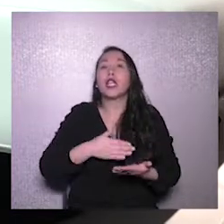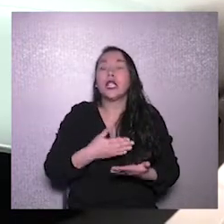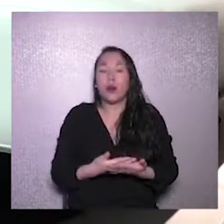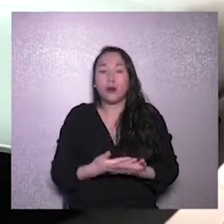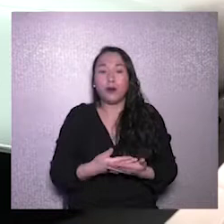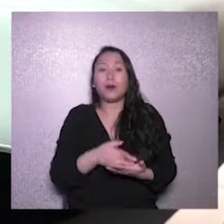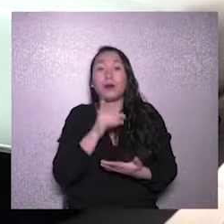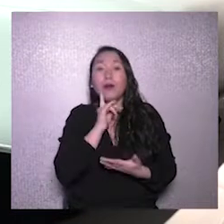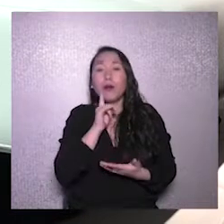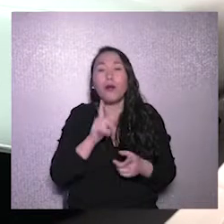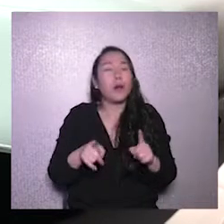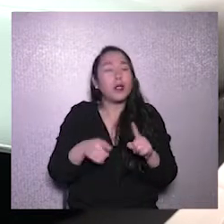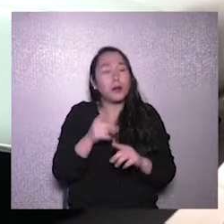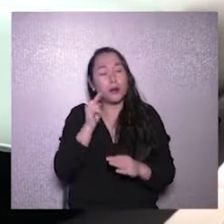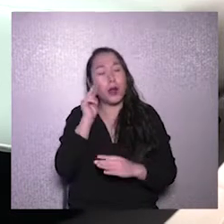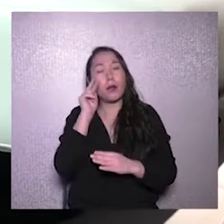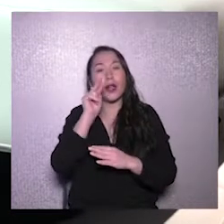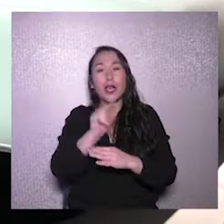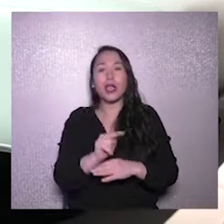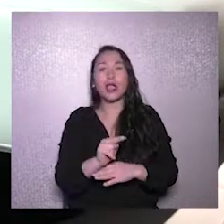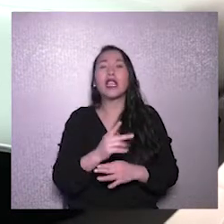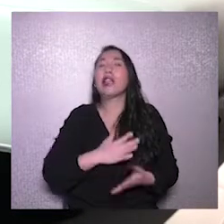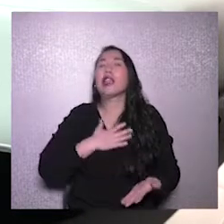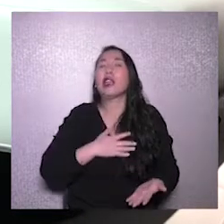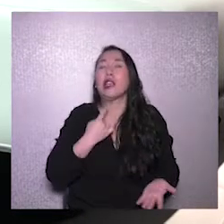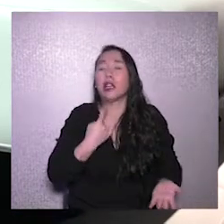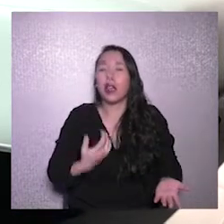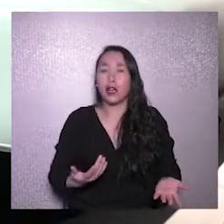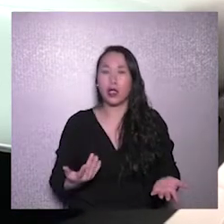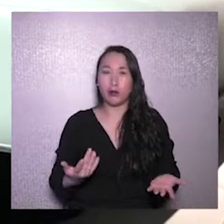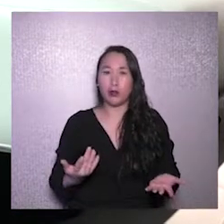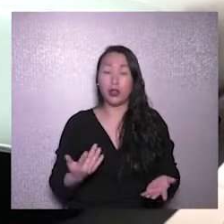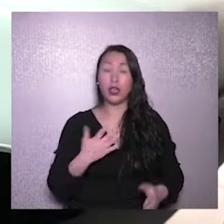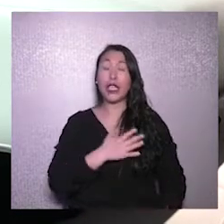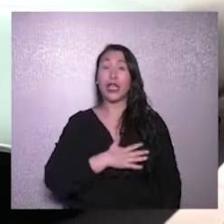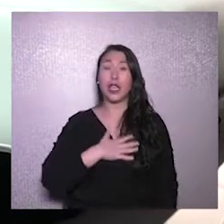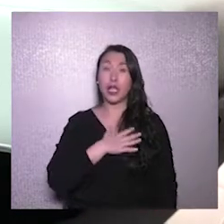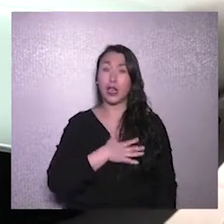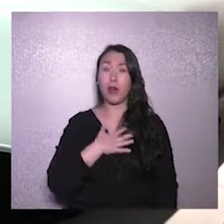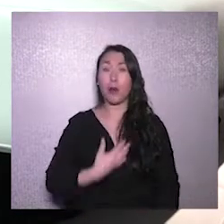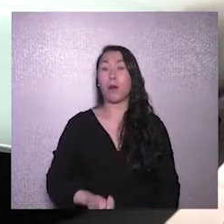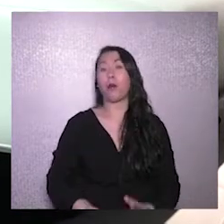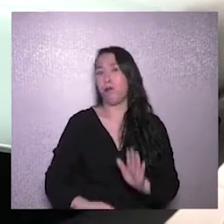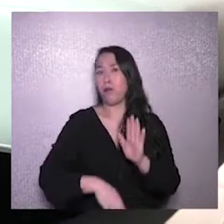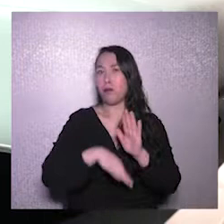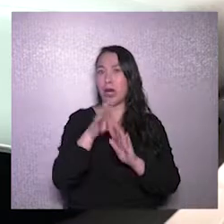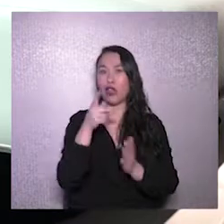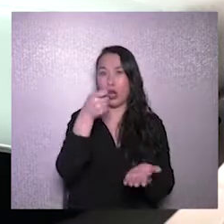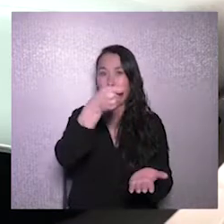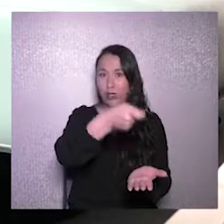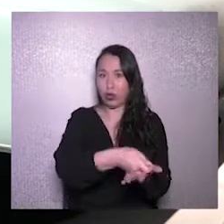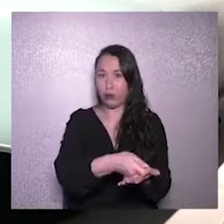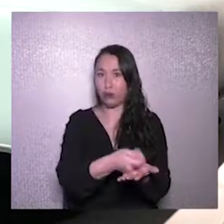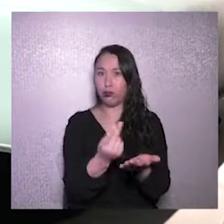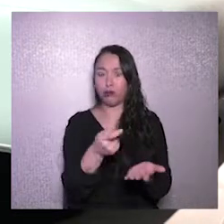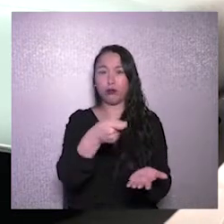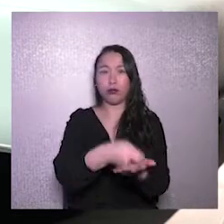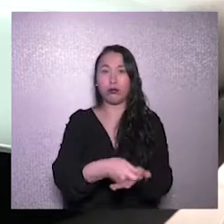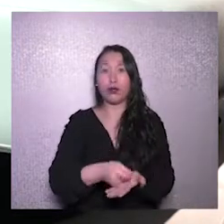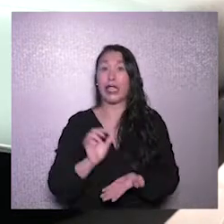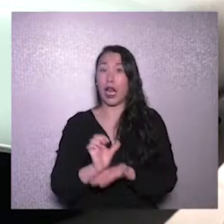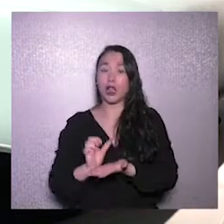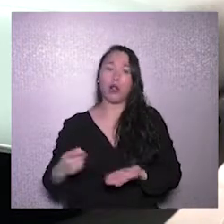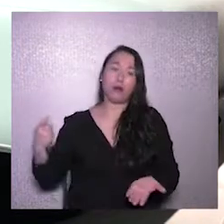principio la mirada de qué es lo que queremos. Queremos mayor inversión aportada por el